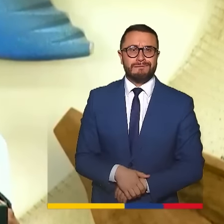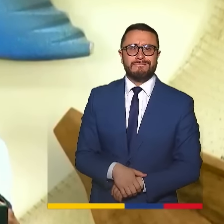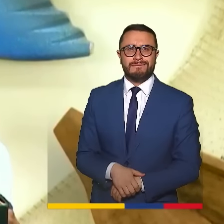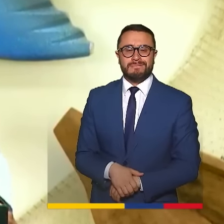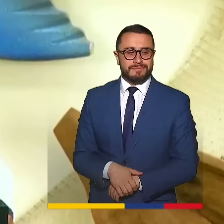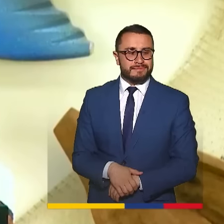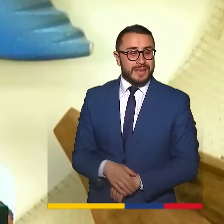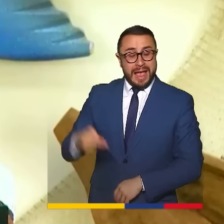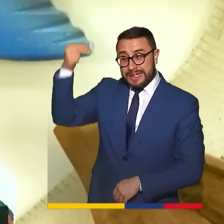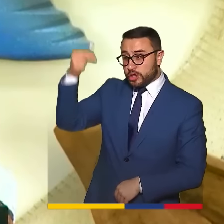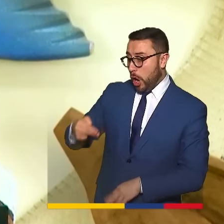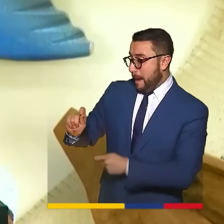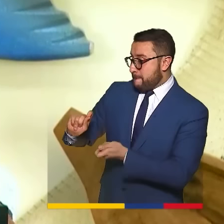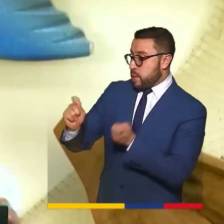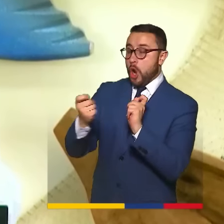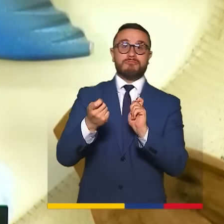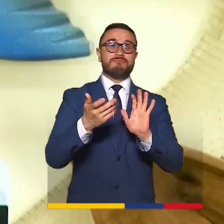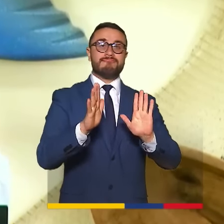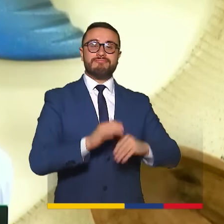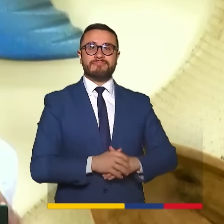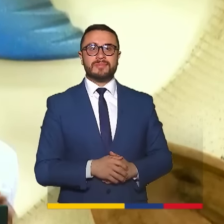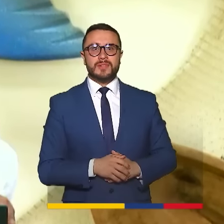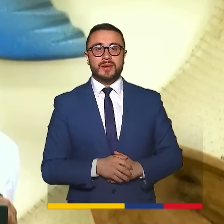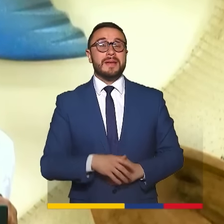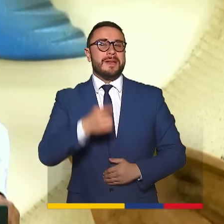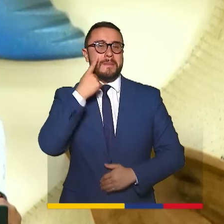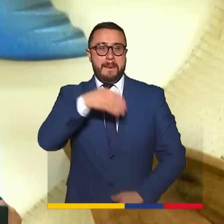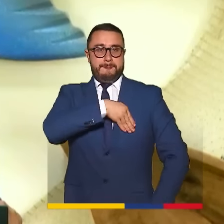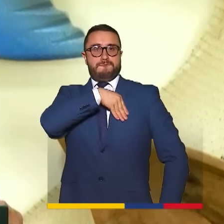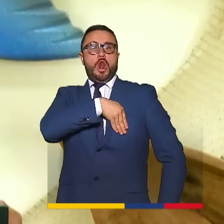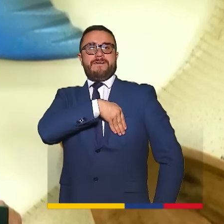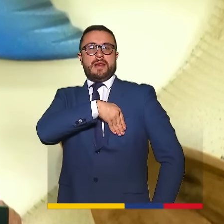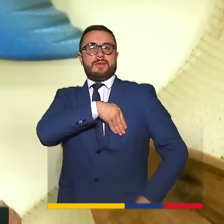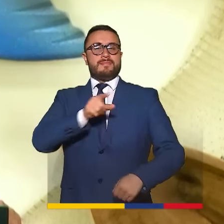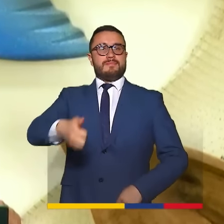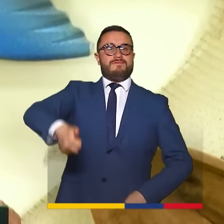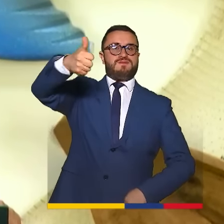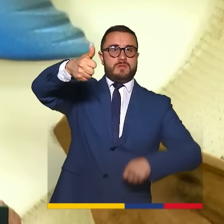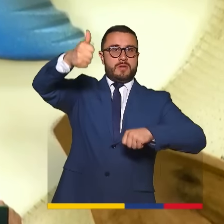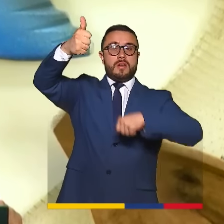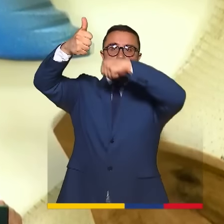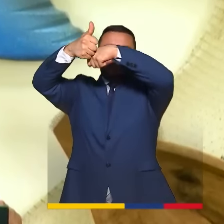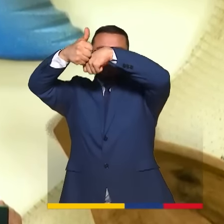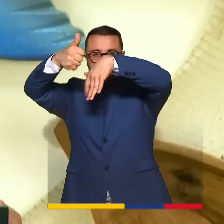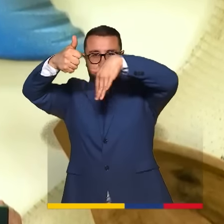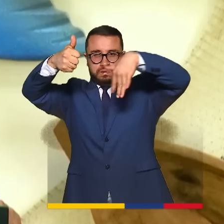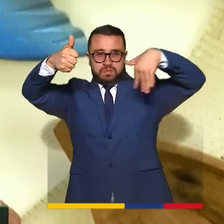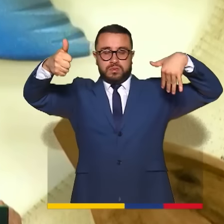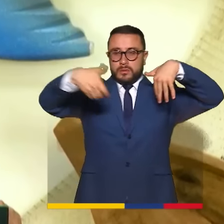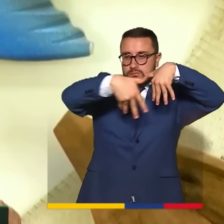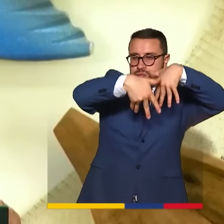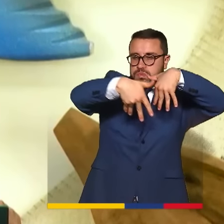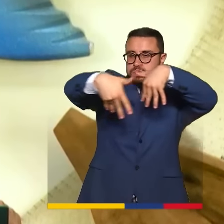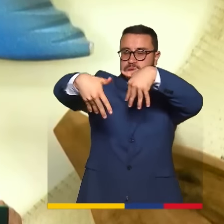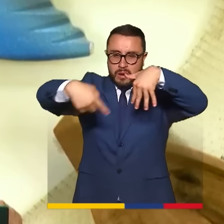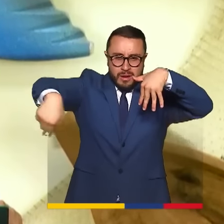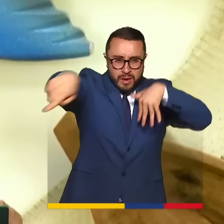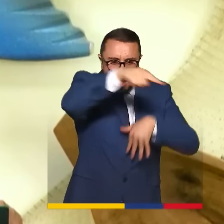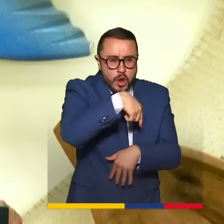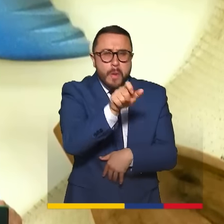mayoritariamente fueron parte del ejército libertador, de color cetrino,